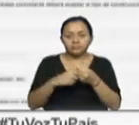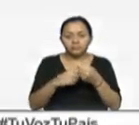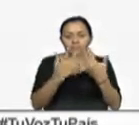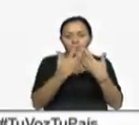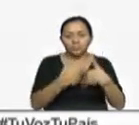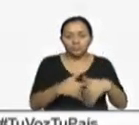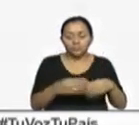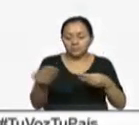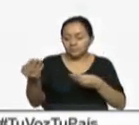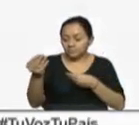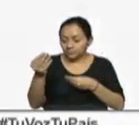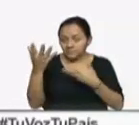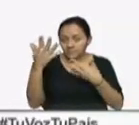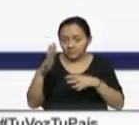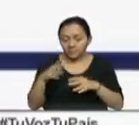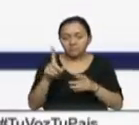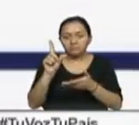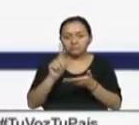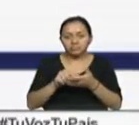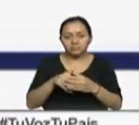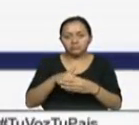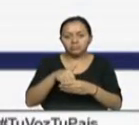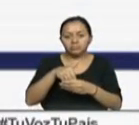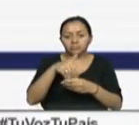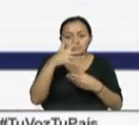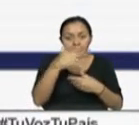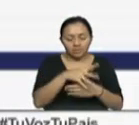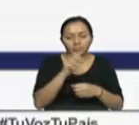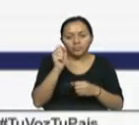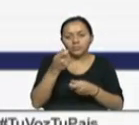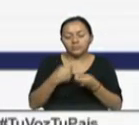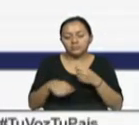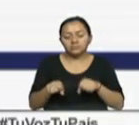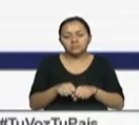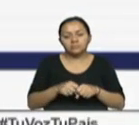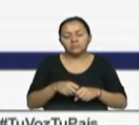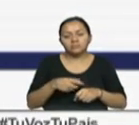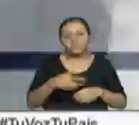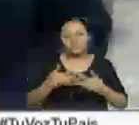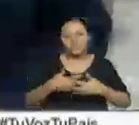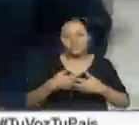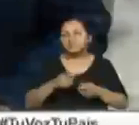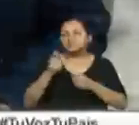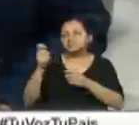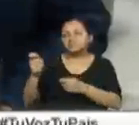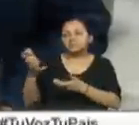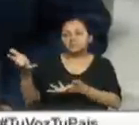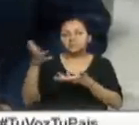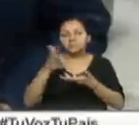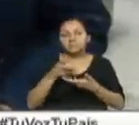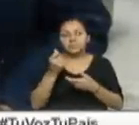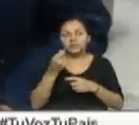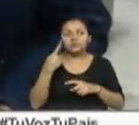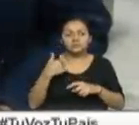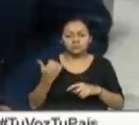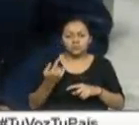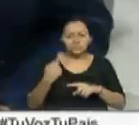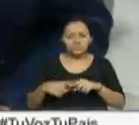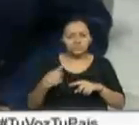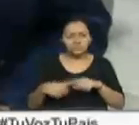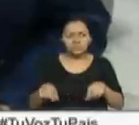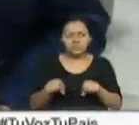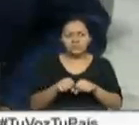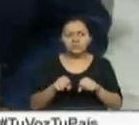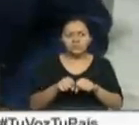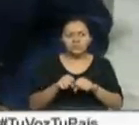el productor, quien previamente ha sido registrado como proveedor del Estado. Hoy por hoy tenemos una diversidad de calzado en el